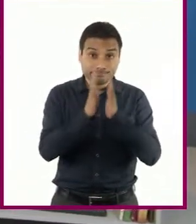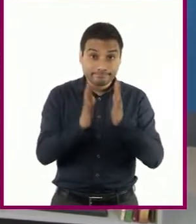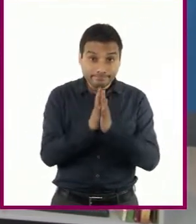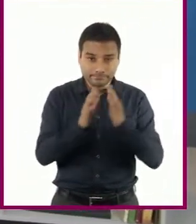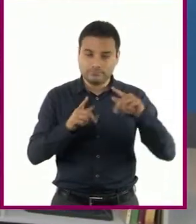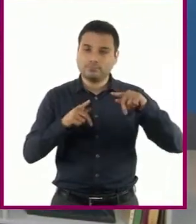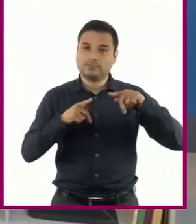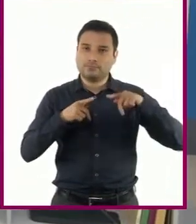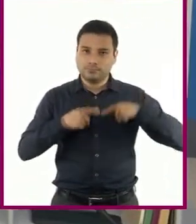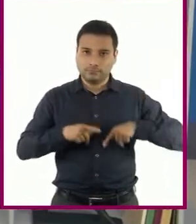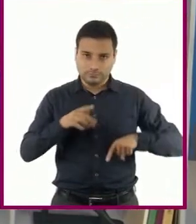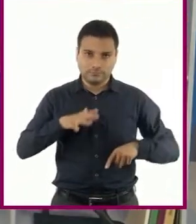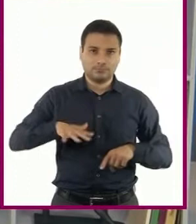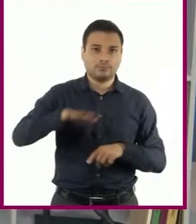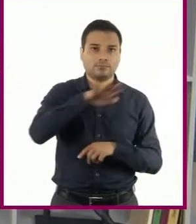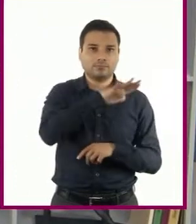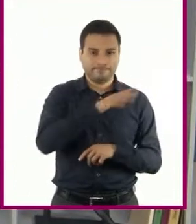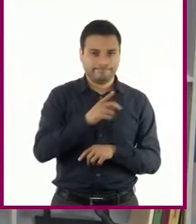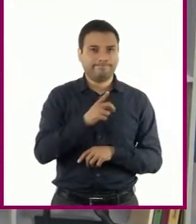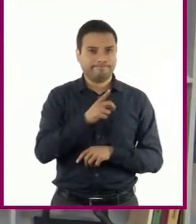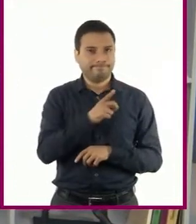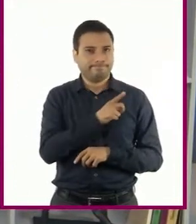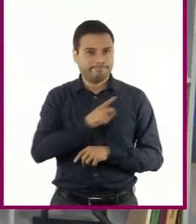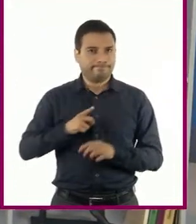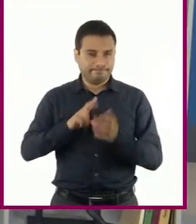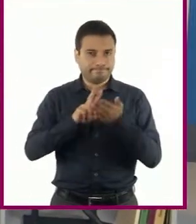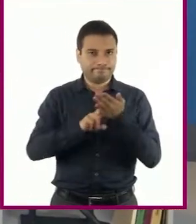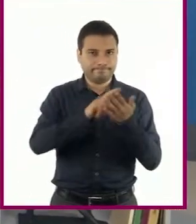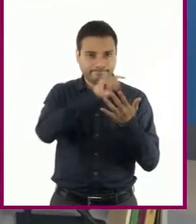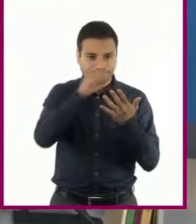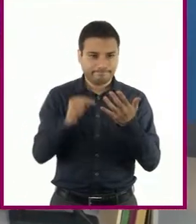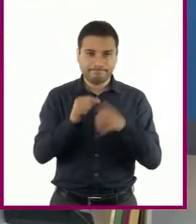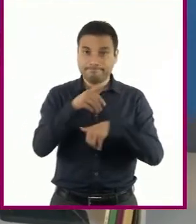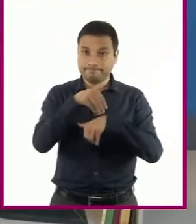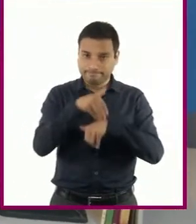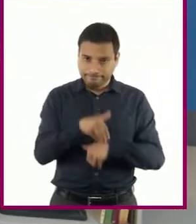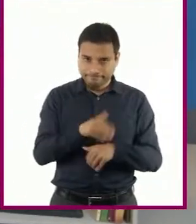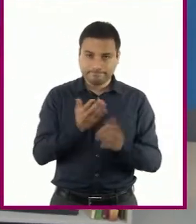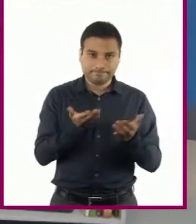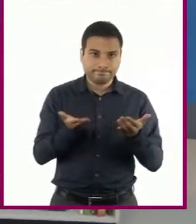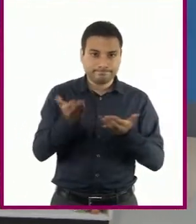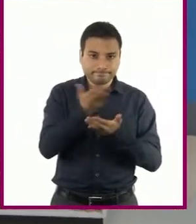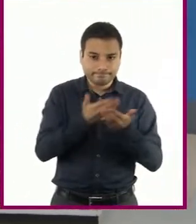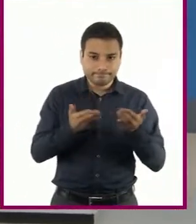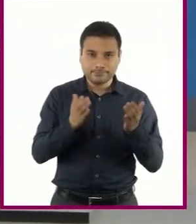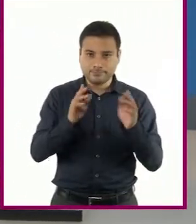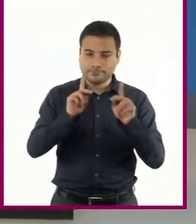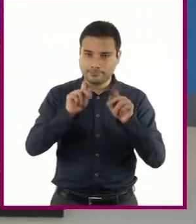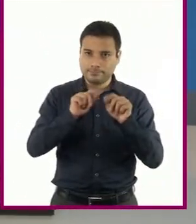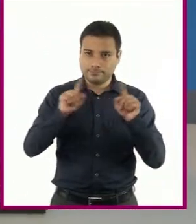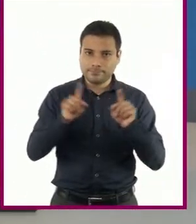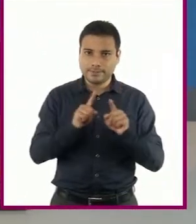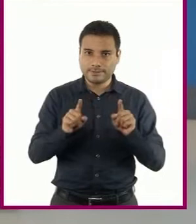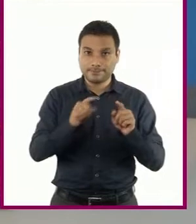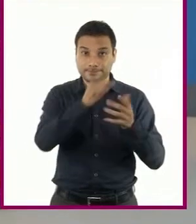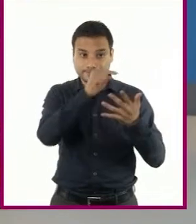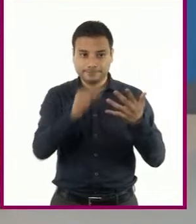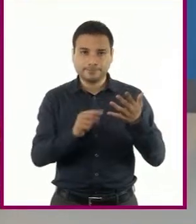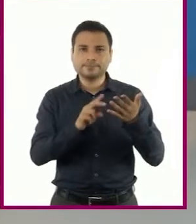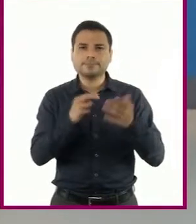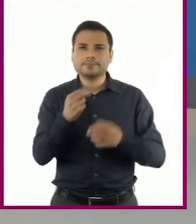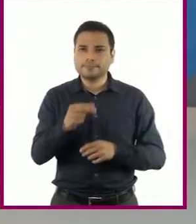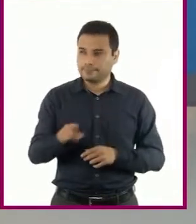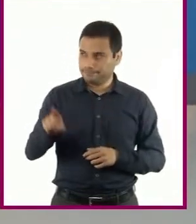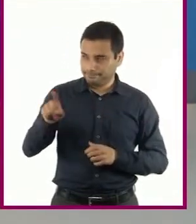con base en un conjunto de valores que favorezcan la convivencia pacífica. Estos se conocen como valores de la